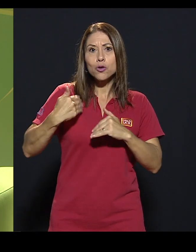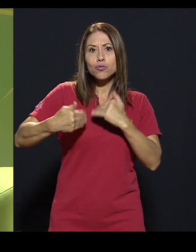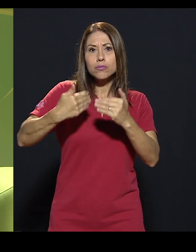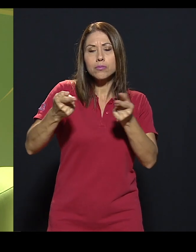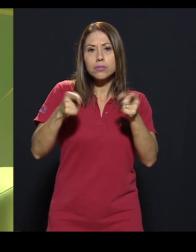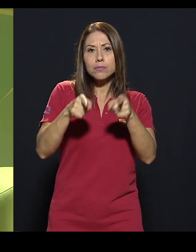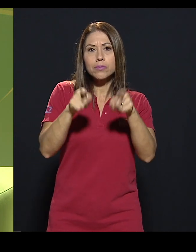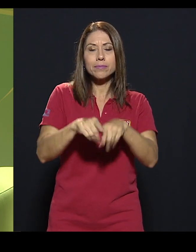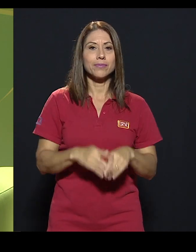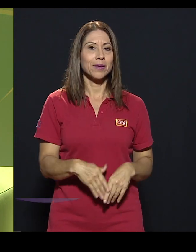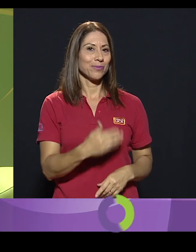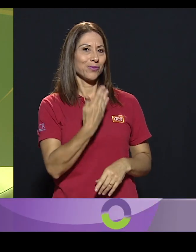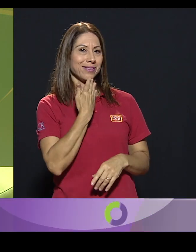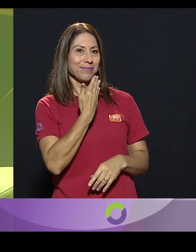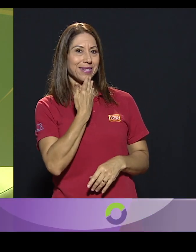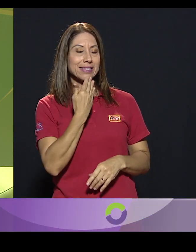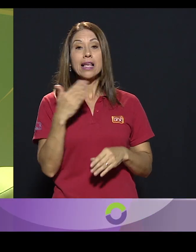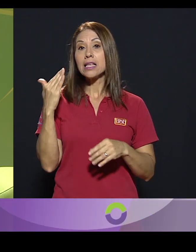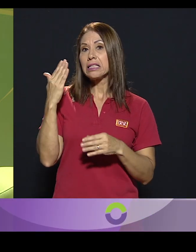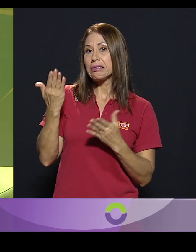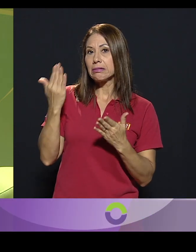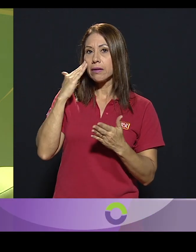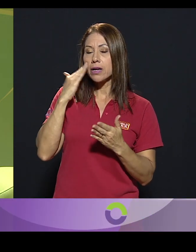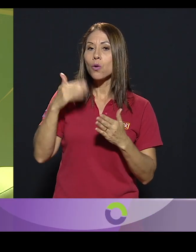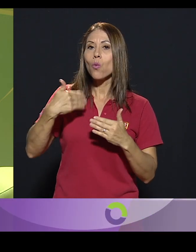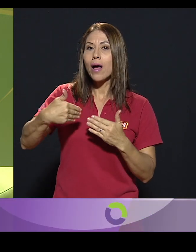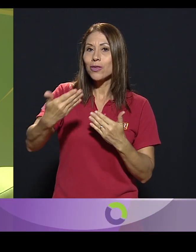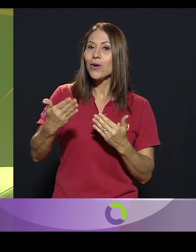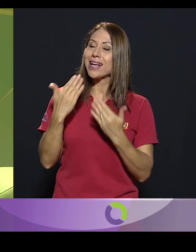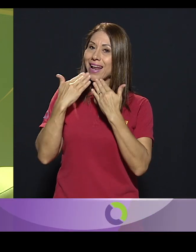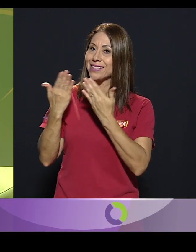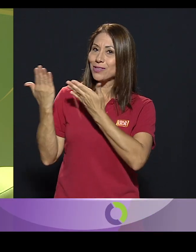cambios que están por venir y de cuándo se ejecutarán. Gracias por acompañarnos, más bien a usted.